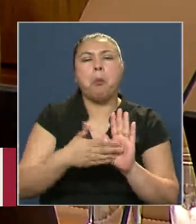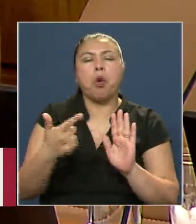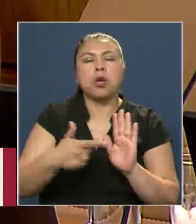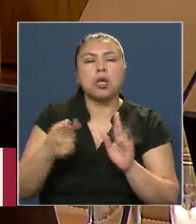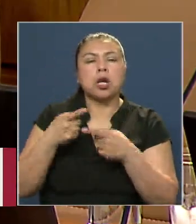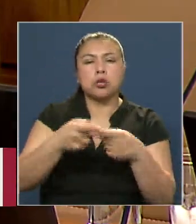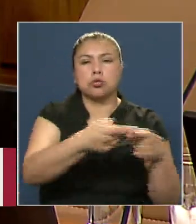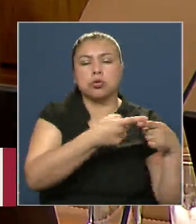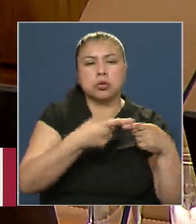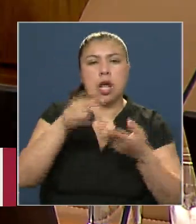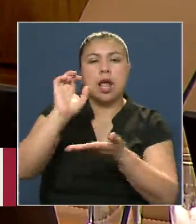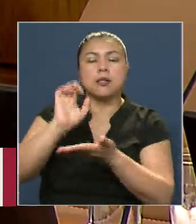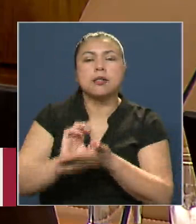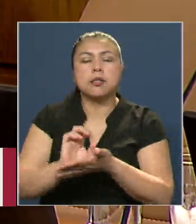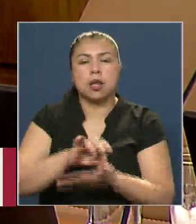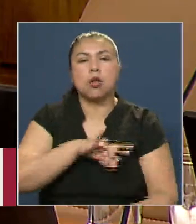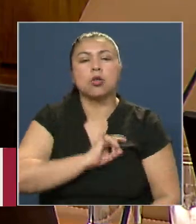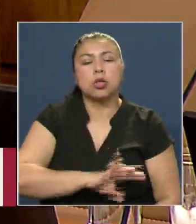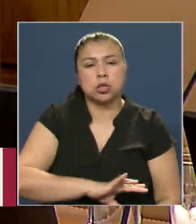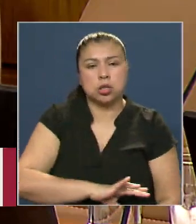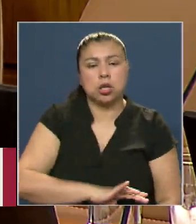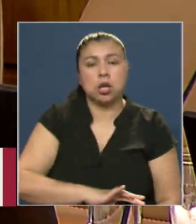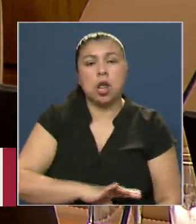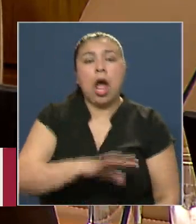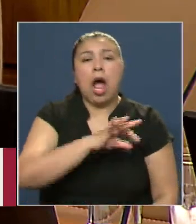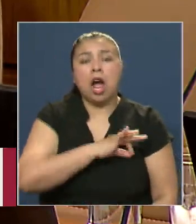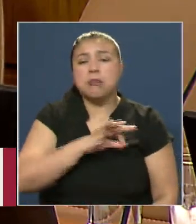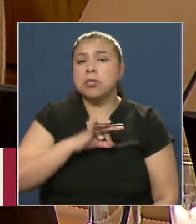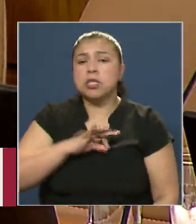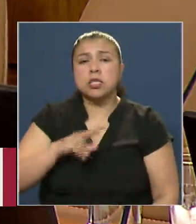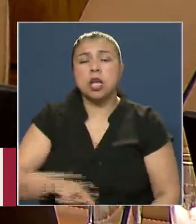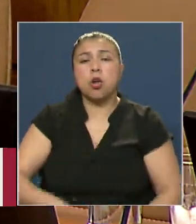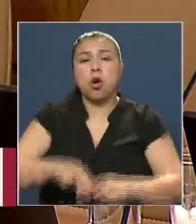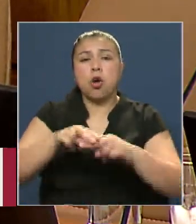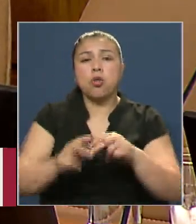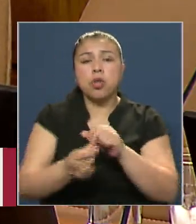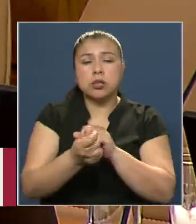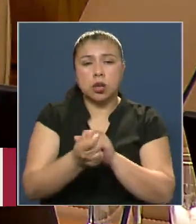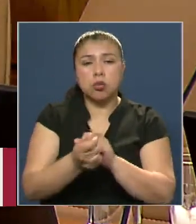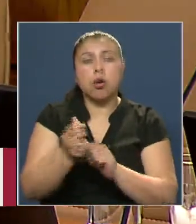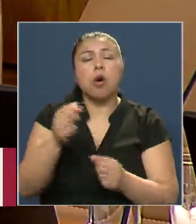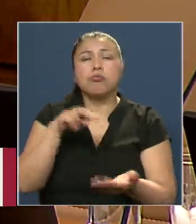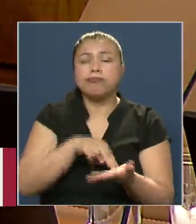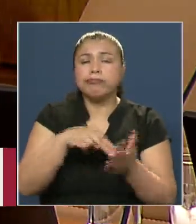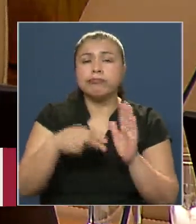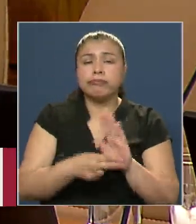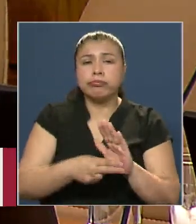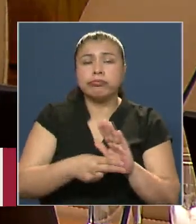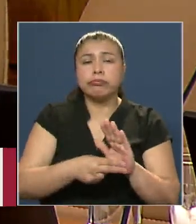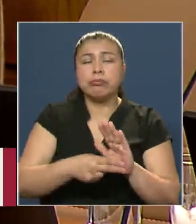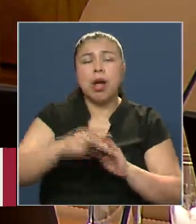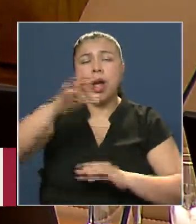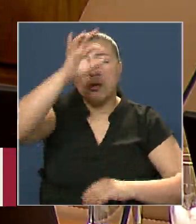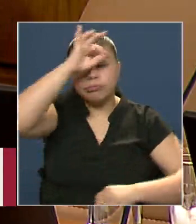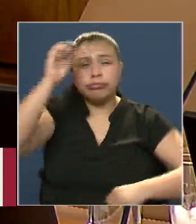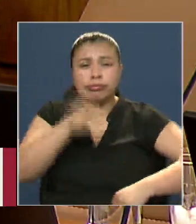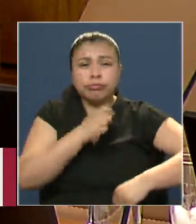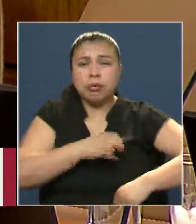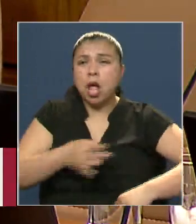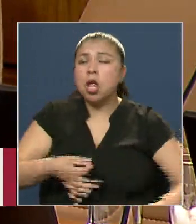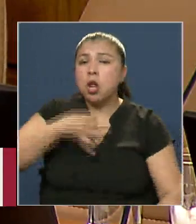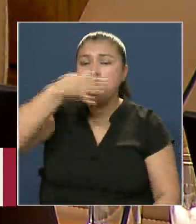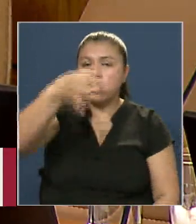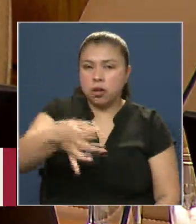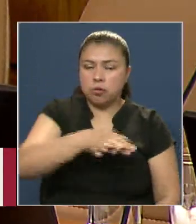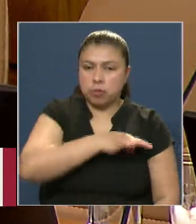del Estado de Chile. Al Ministerio de Hacienda, hay un conflicto en la Araucanía, y lo traigo a colación porque